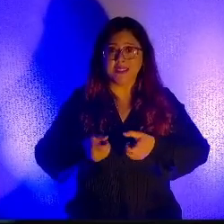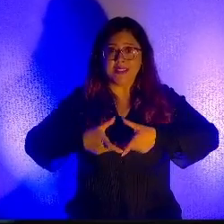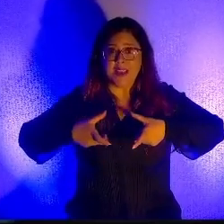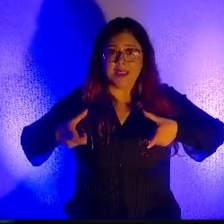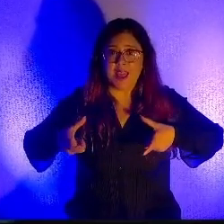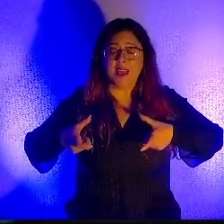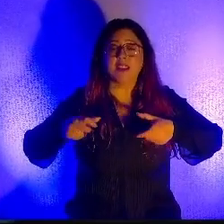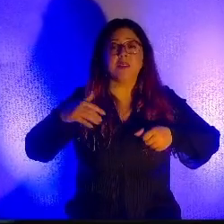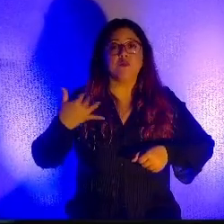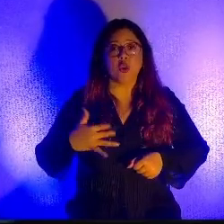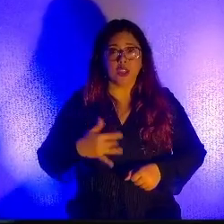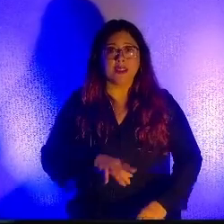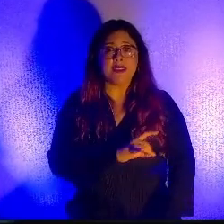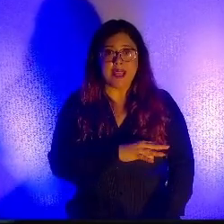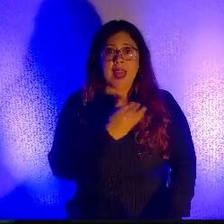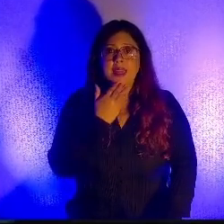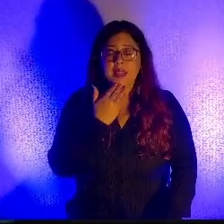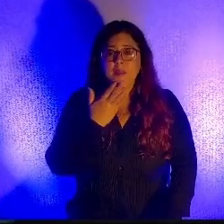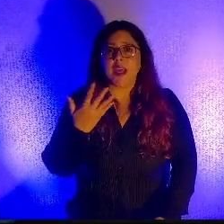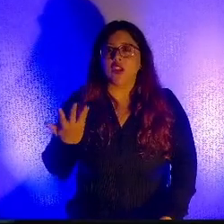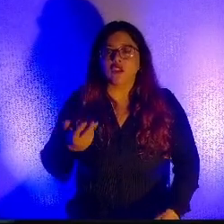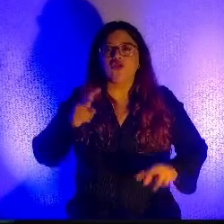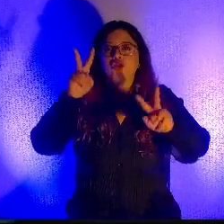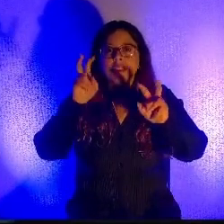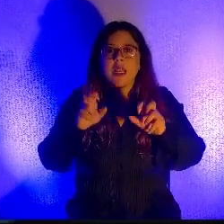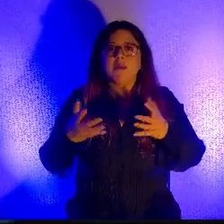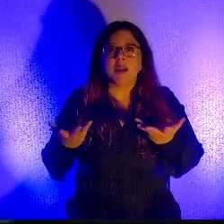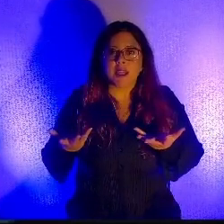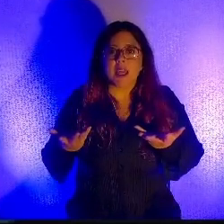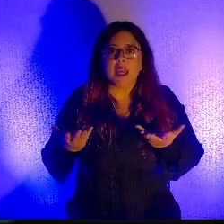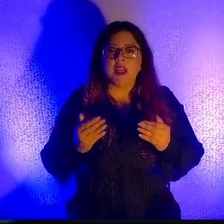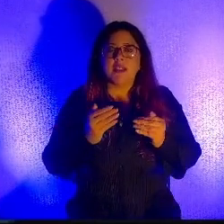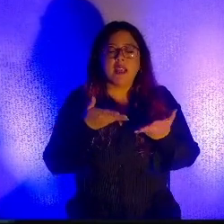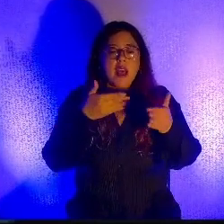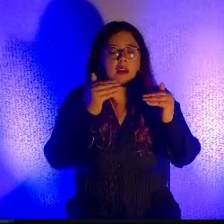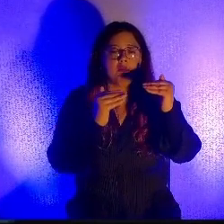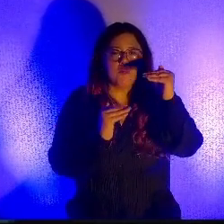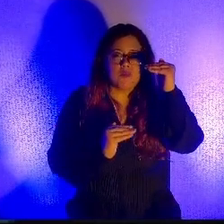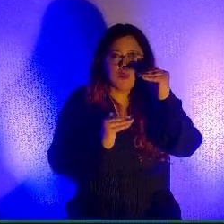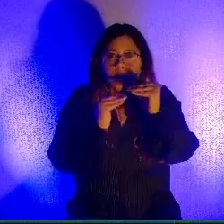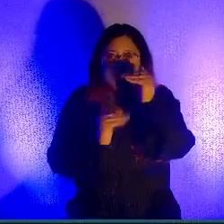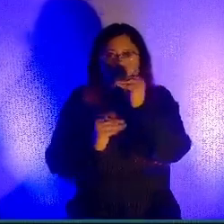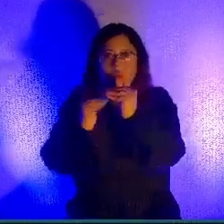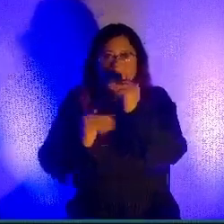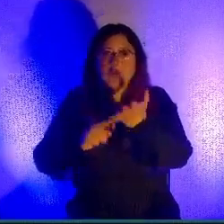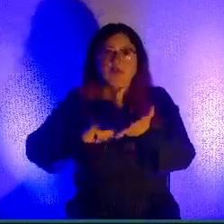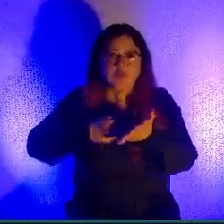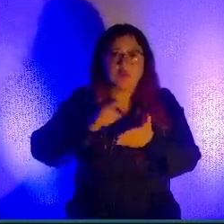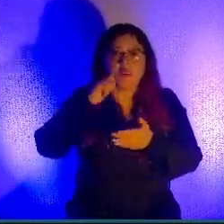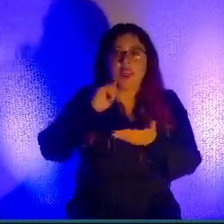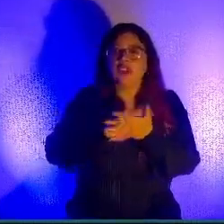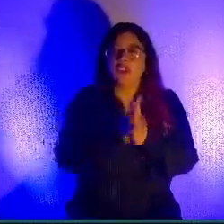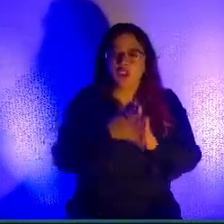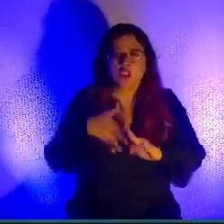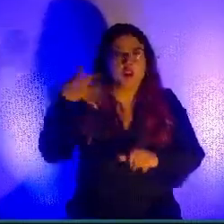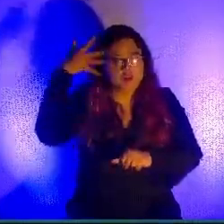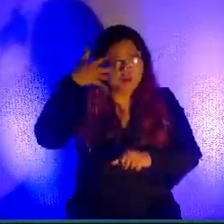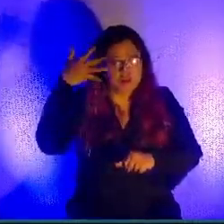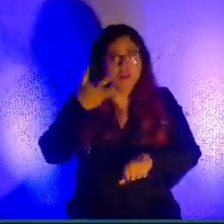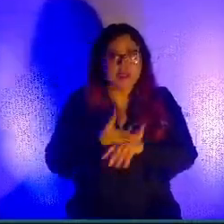y un impacto muy grande en Chile también entonces cuando hablamos de la brecha digital y todas las charlas que estamos discutiendo